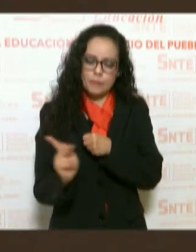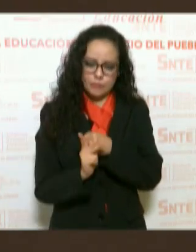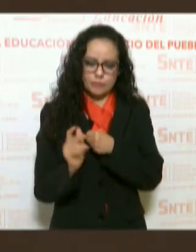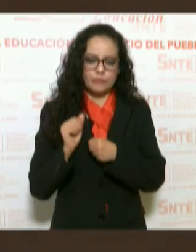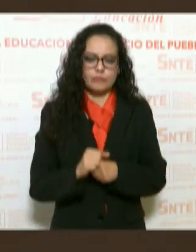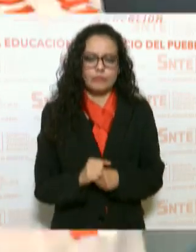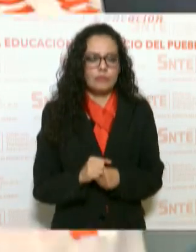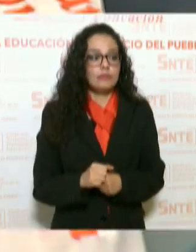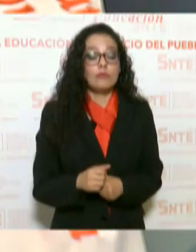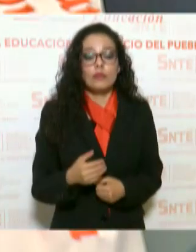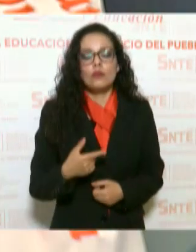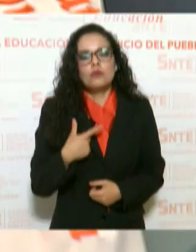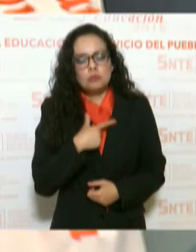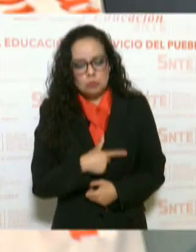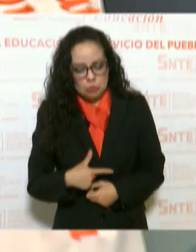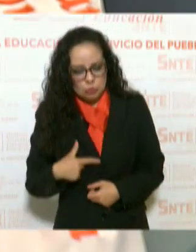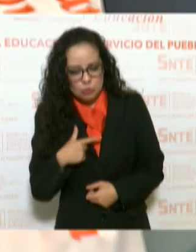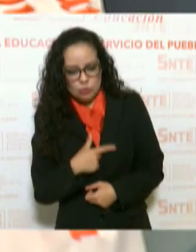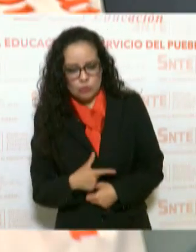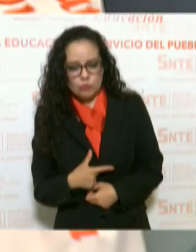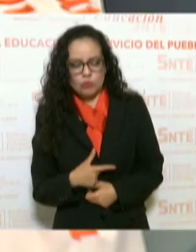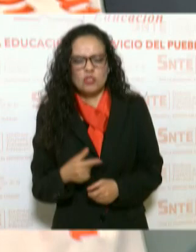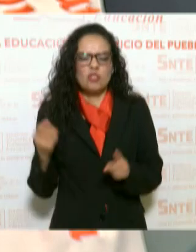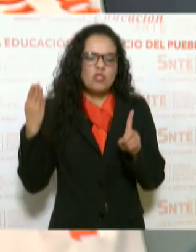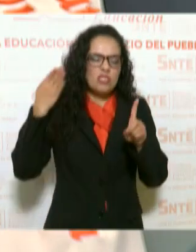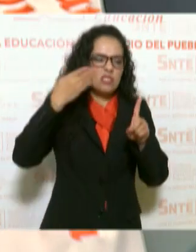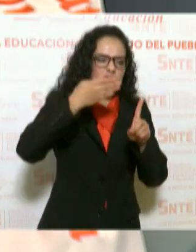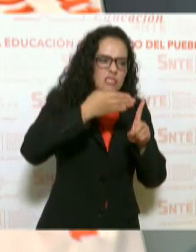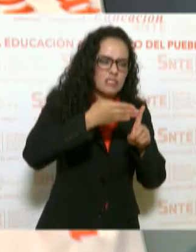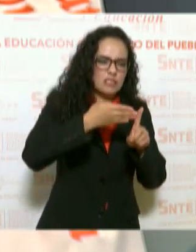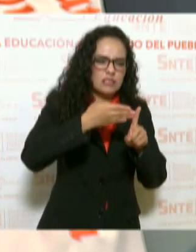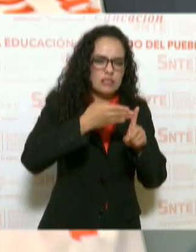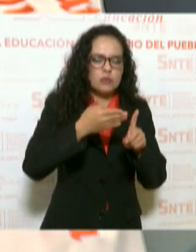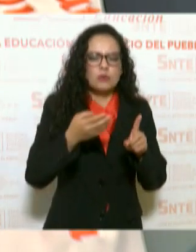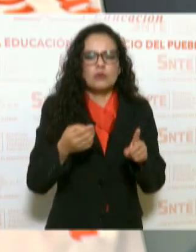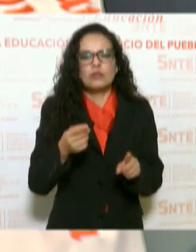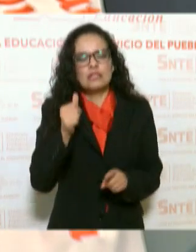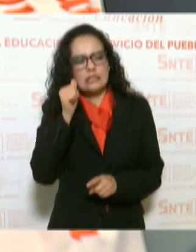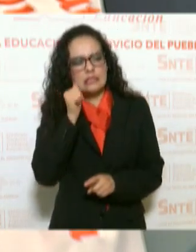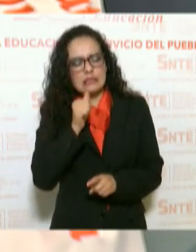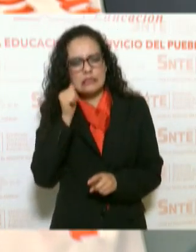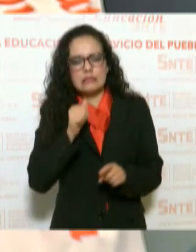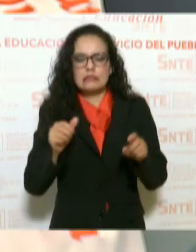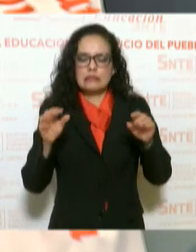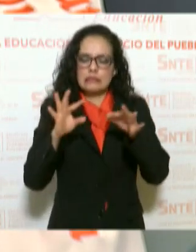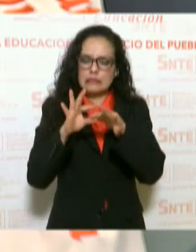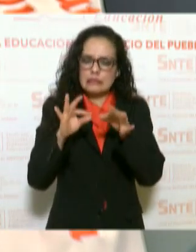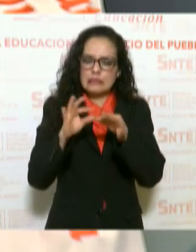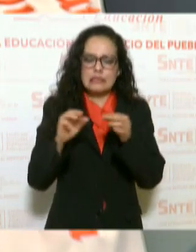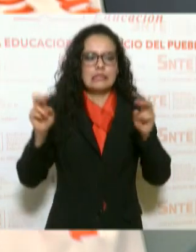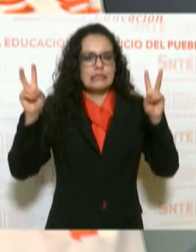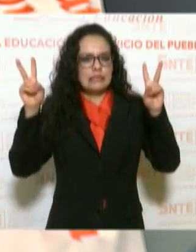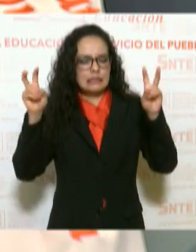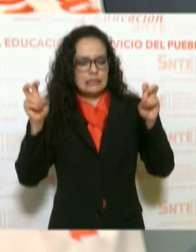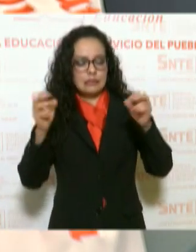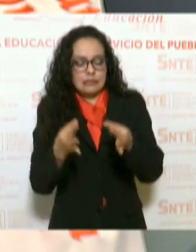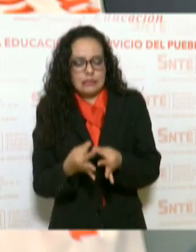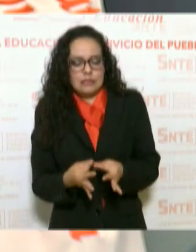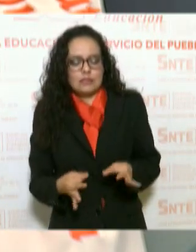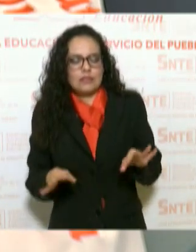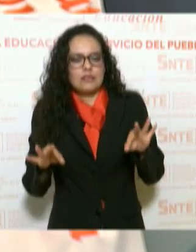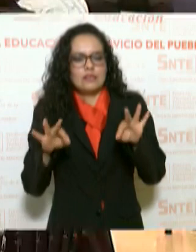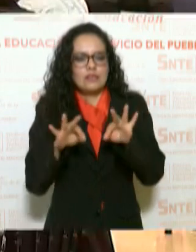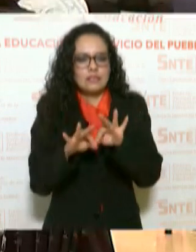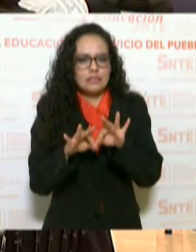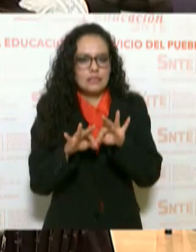el propósito de tratar temas relevantes para la educación y para el futuro de los docentes de todo el